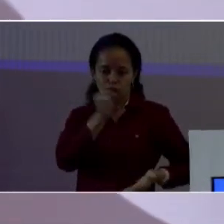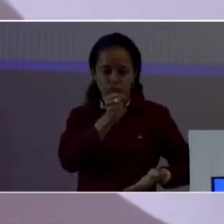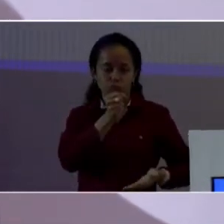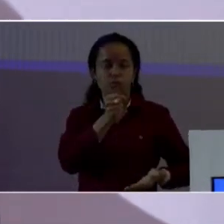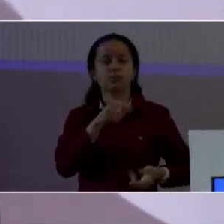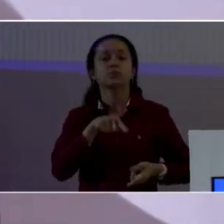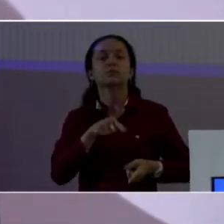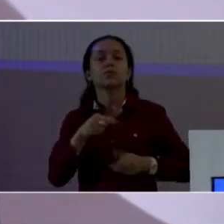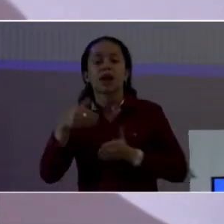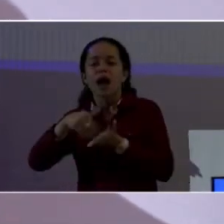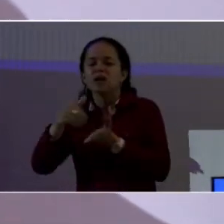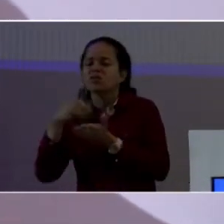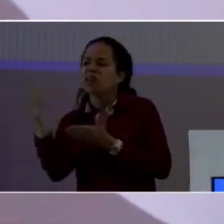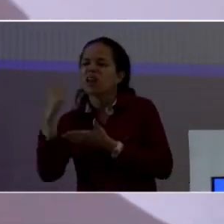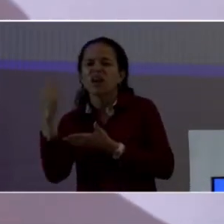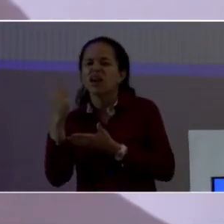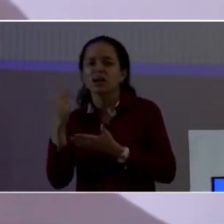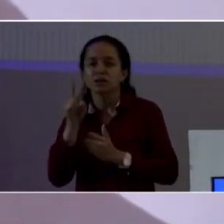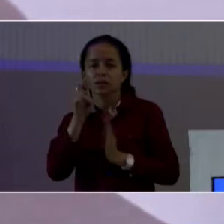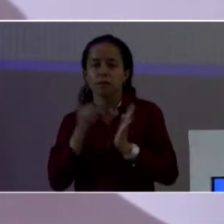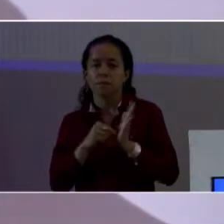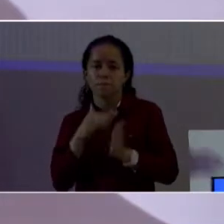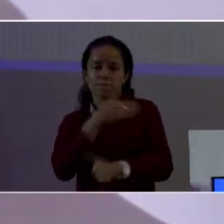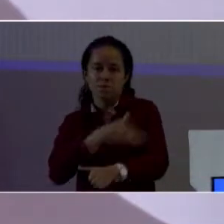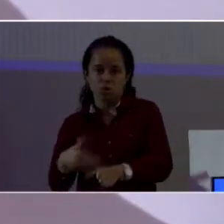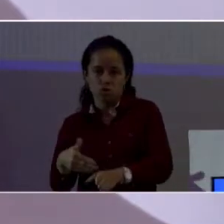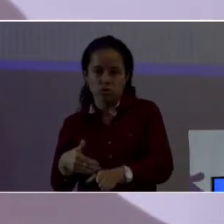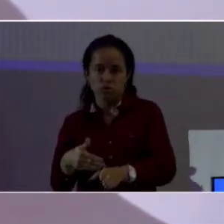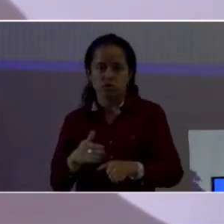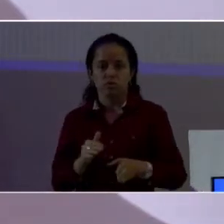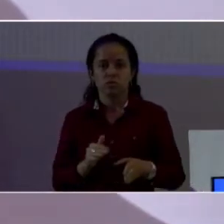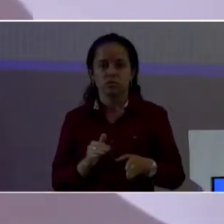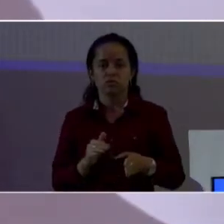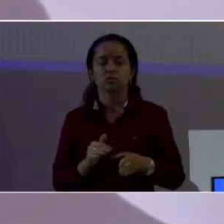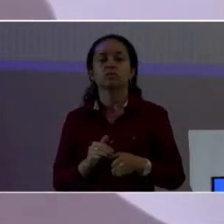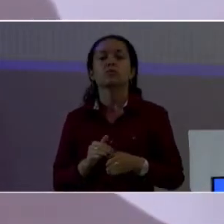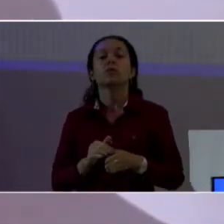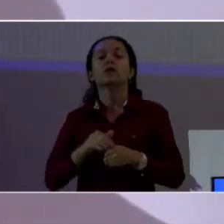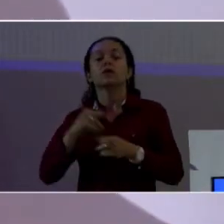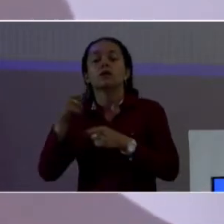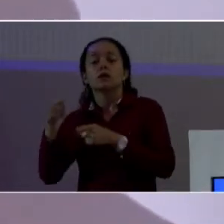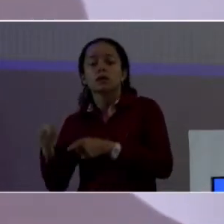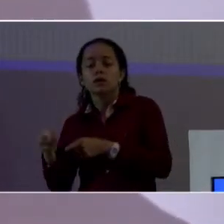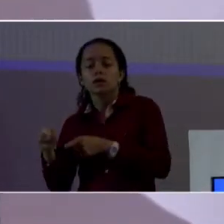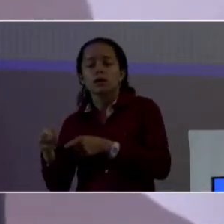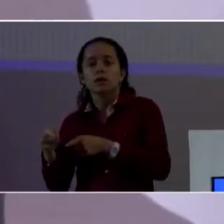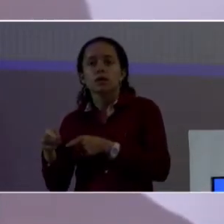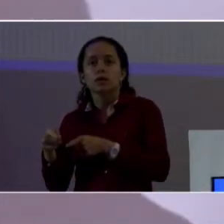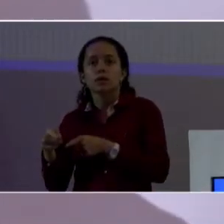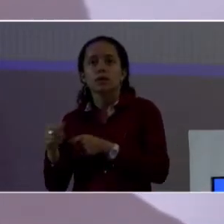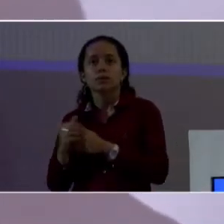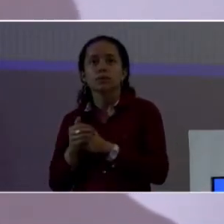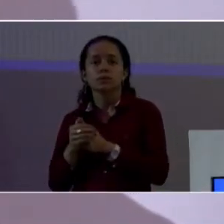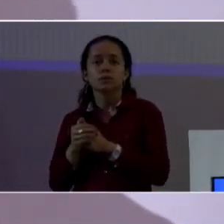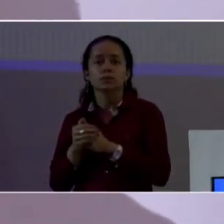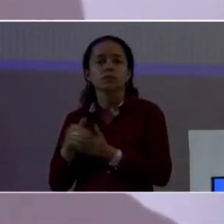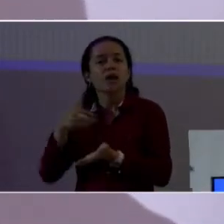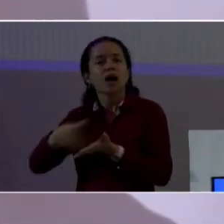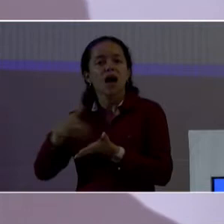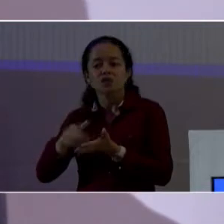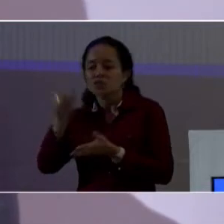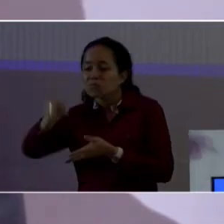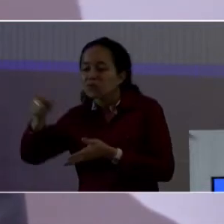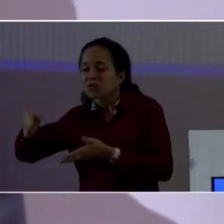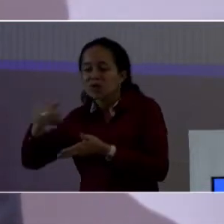En gastos generales, 7 mil millones por el orden de esa cuantía. En gastos de